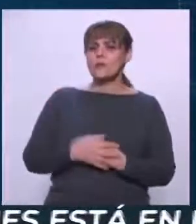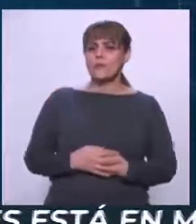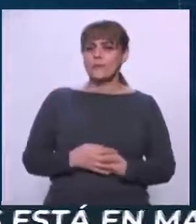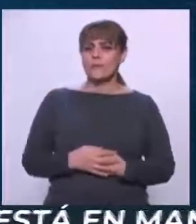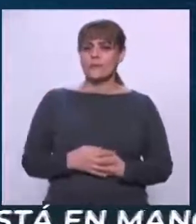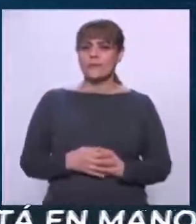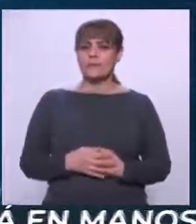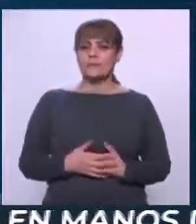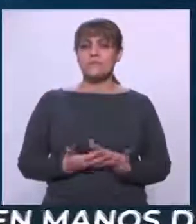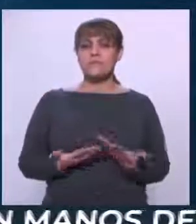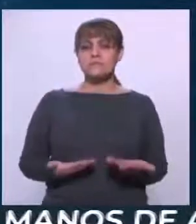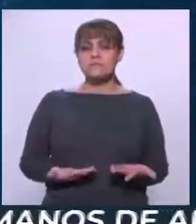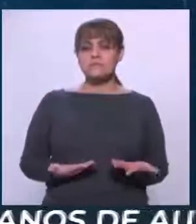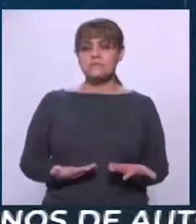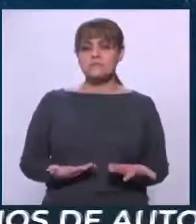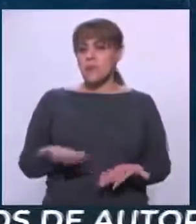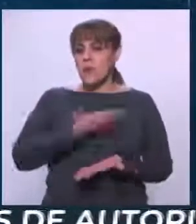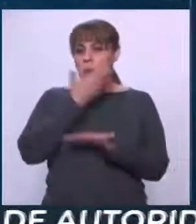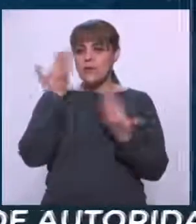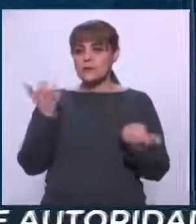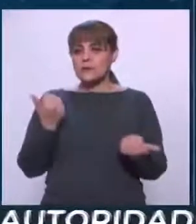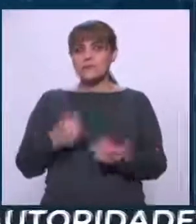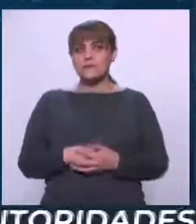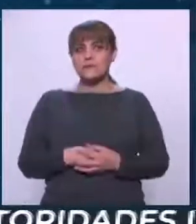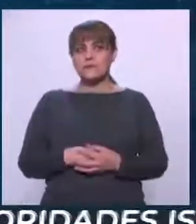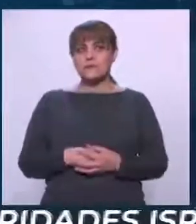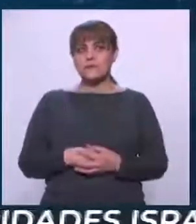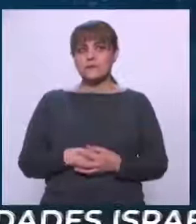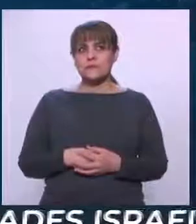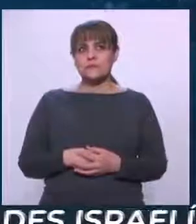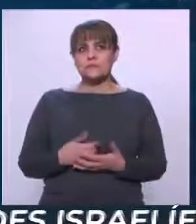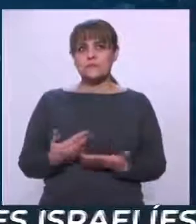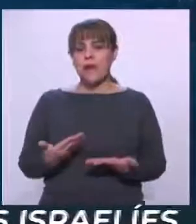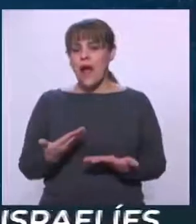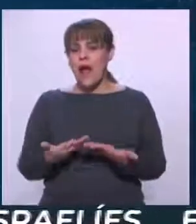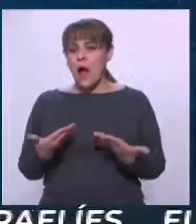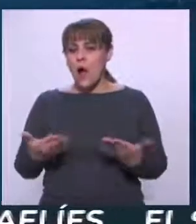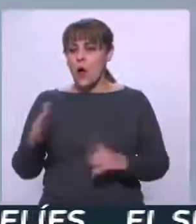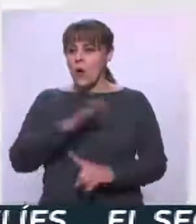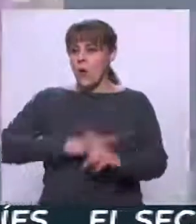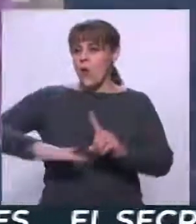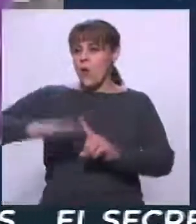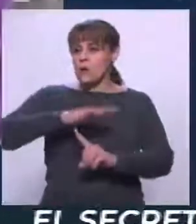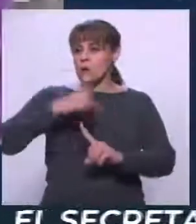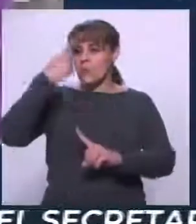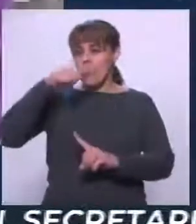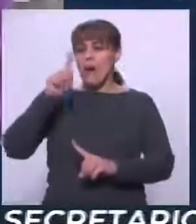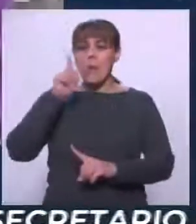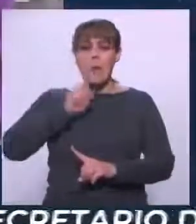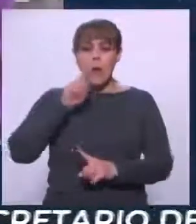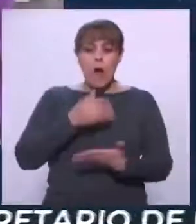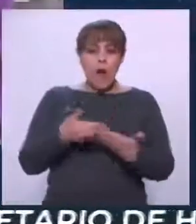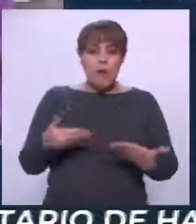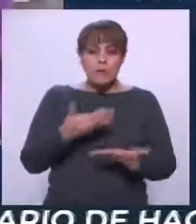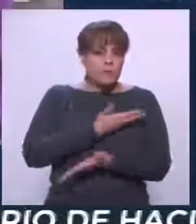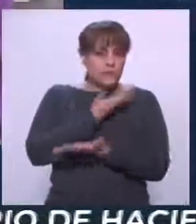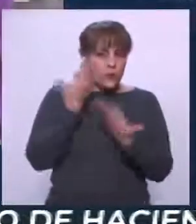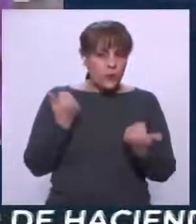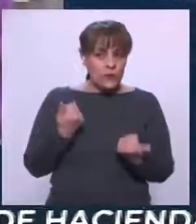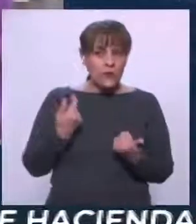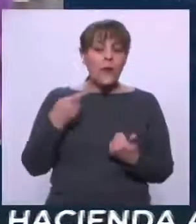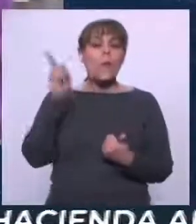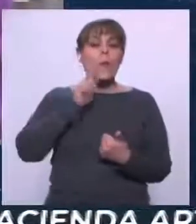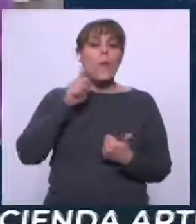Bueno, no sé cómo sea la condición ahora de las mujeres, sobre todo de